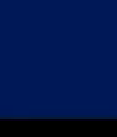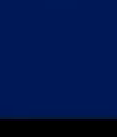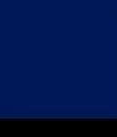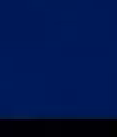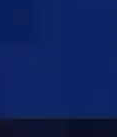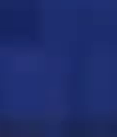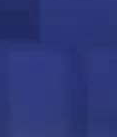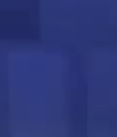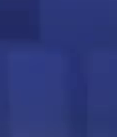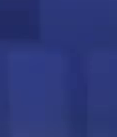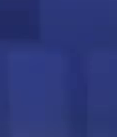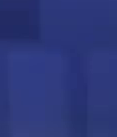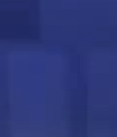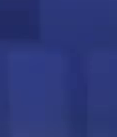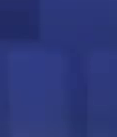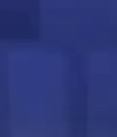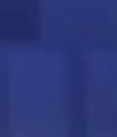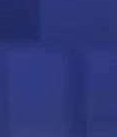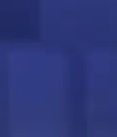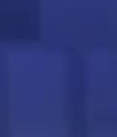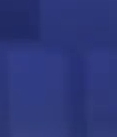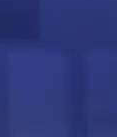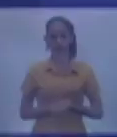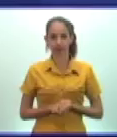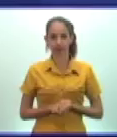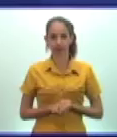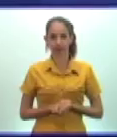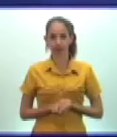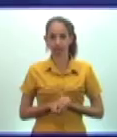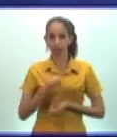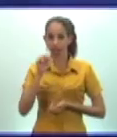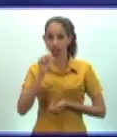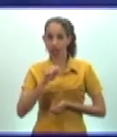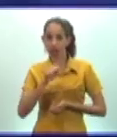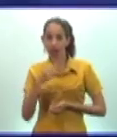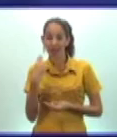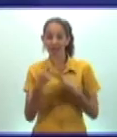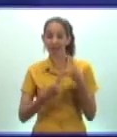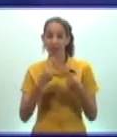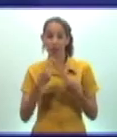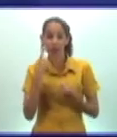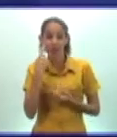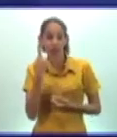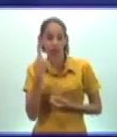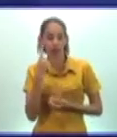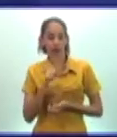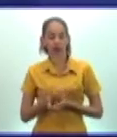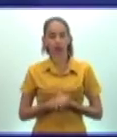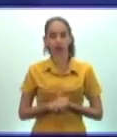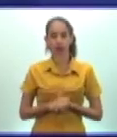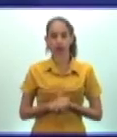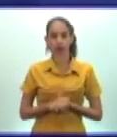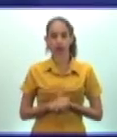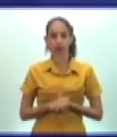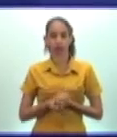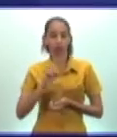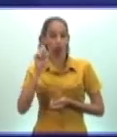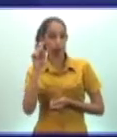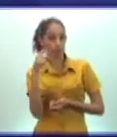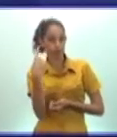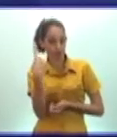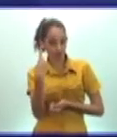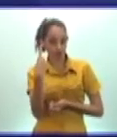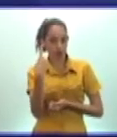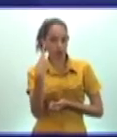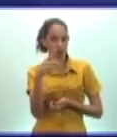Para calcular combinadas con números reales, tenemos que tener presente una cosa: el orden de operaciones de